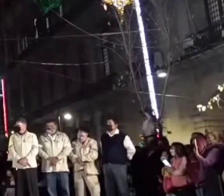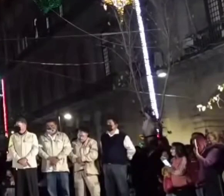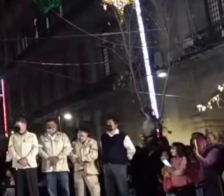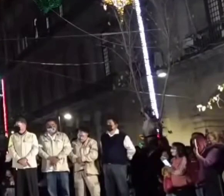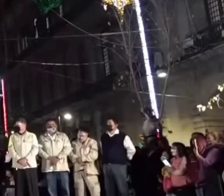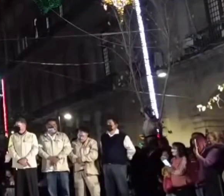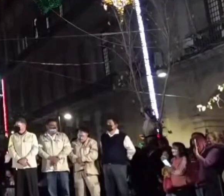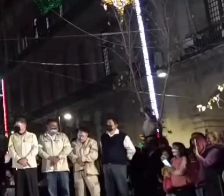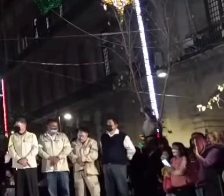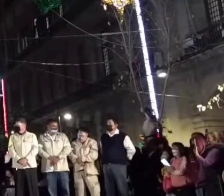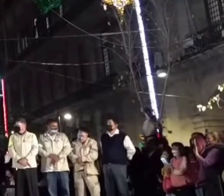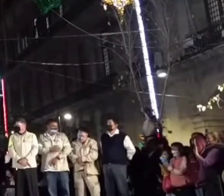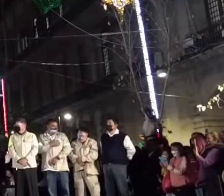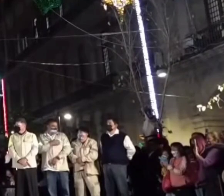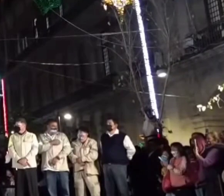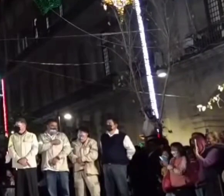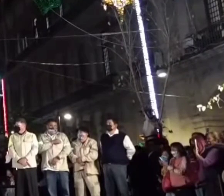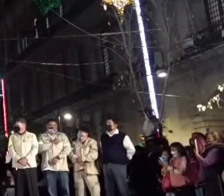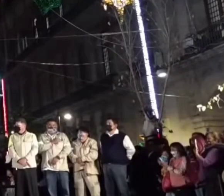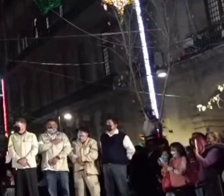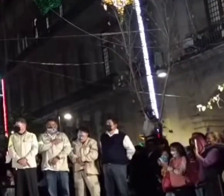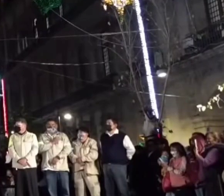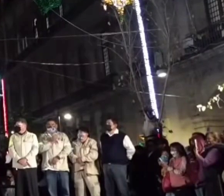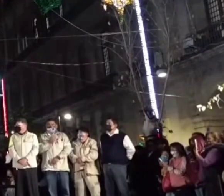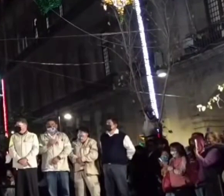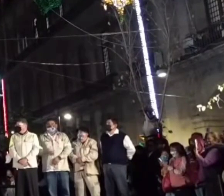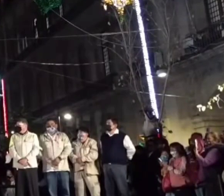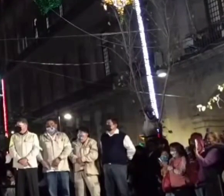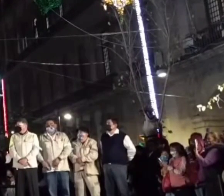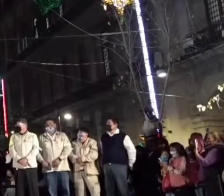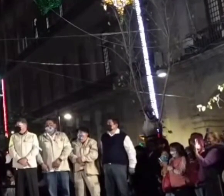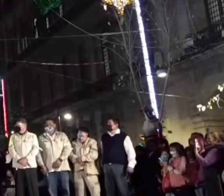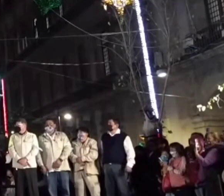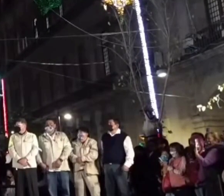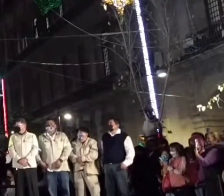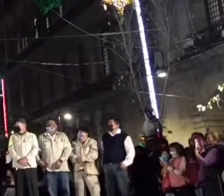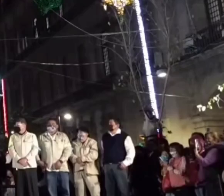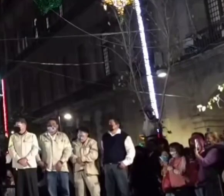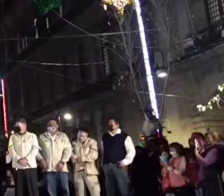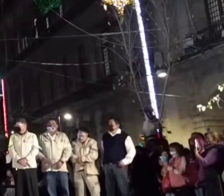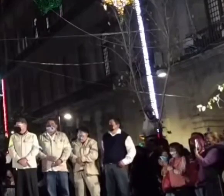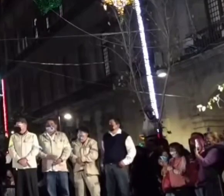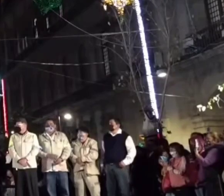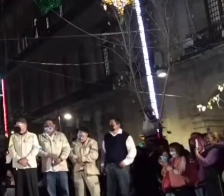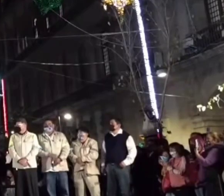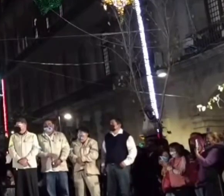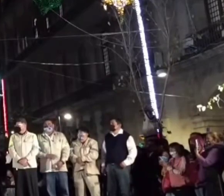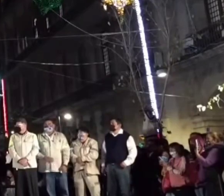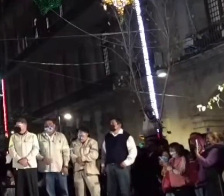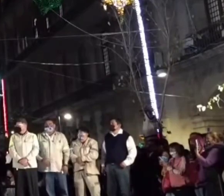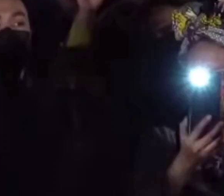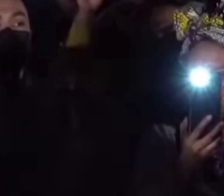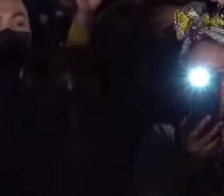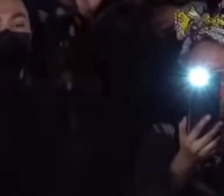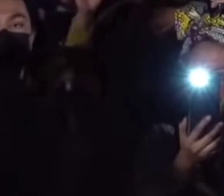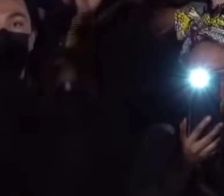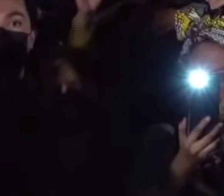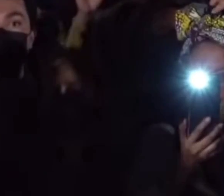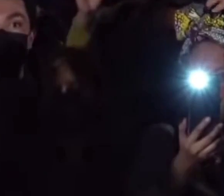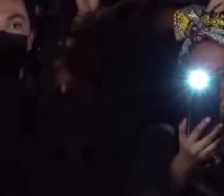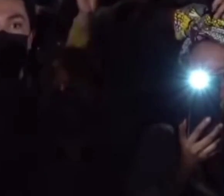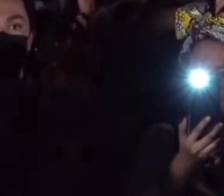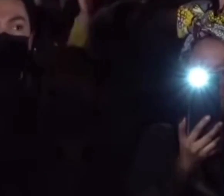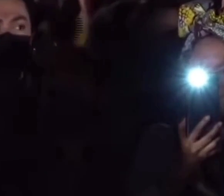damos todos a nuestras familias es lo que siempre nos saca adelante. Así que un gran aplauso a todos los habitantes de la ciudad que